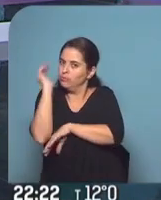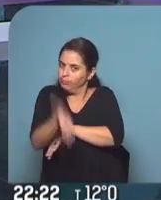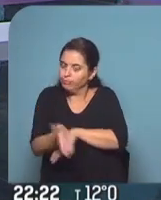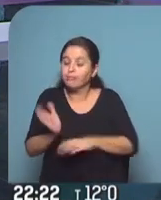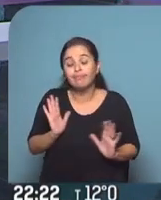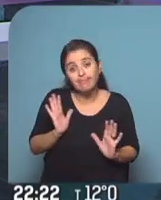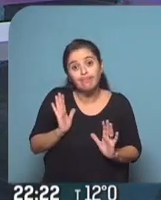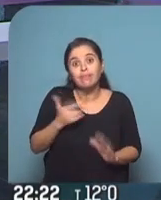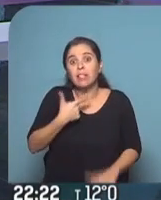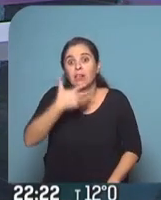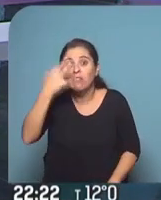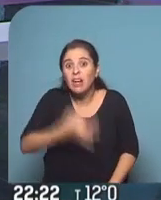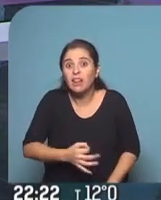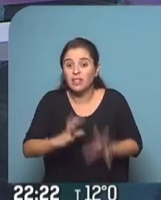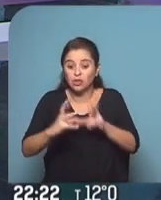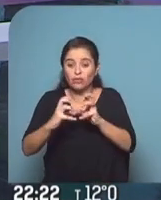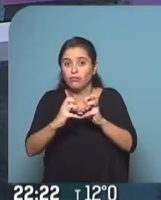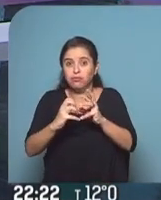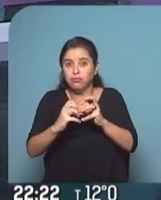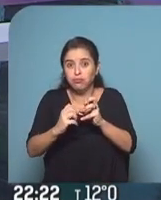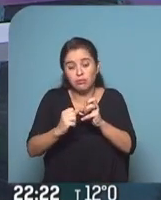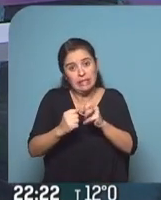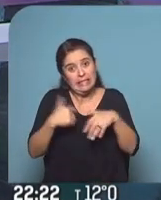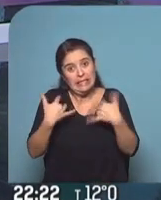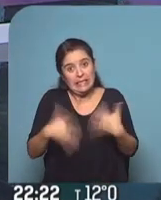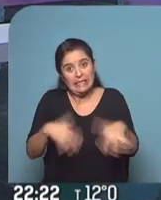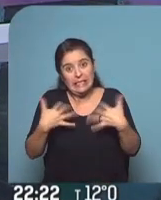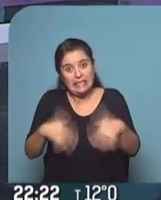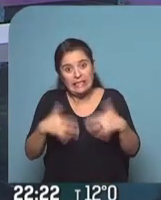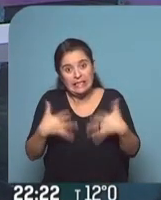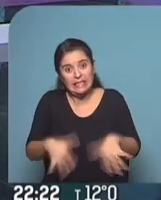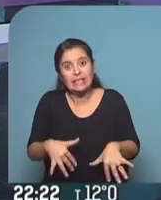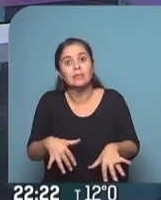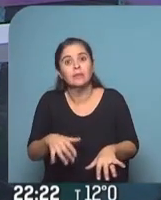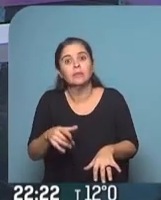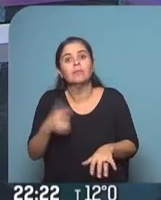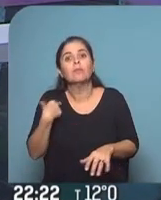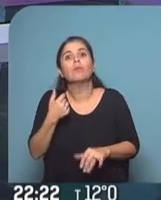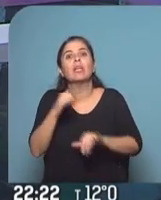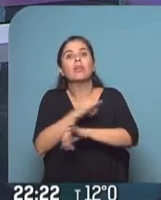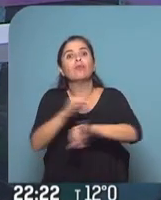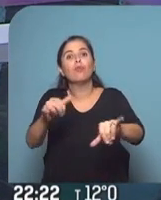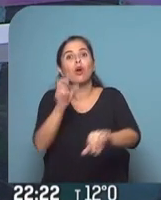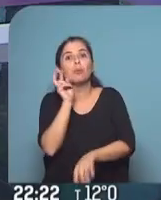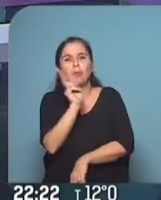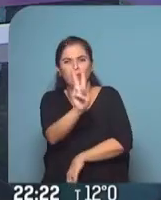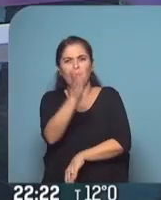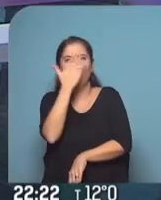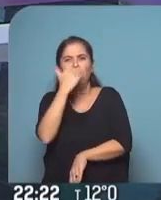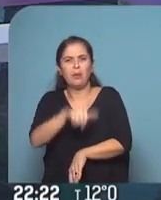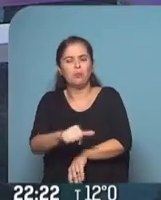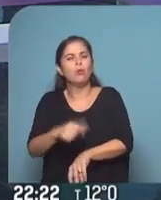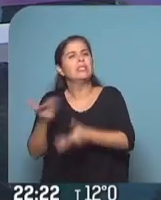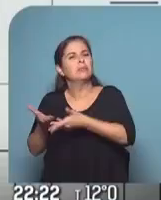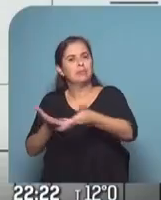escalada verbal que en este momento está pasando a mayores. Vemos un informe, lo analizamos con un invitado